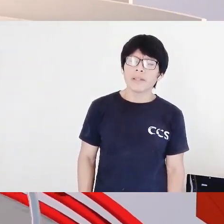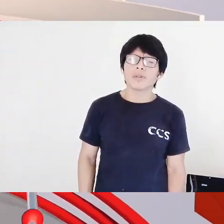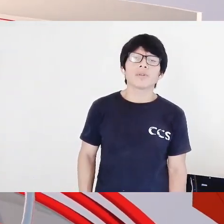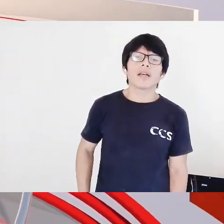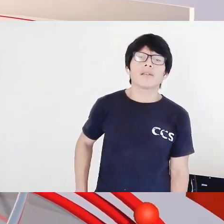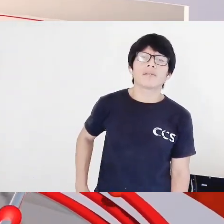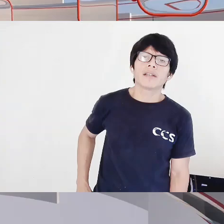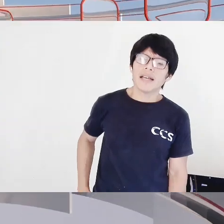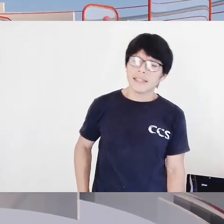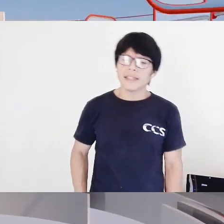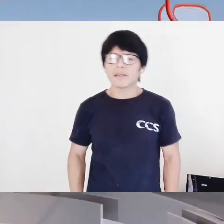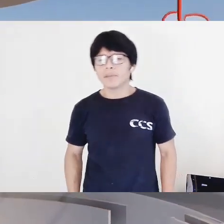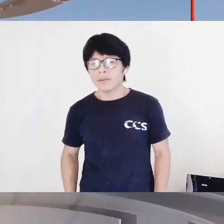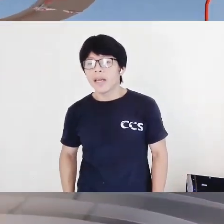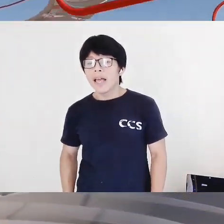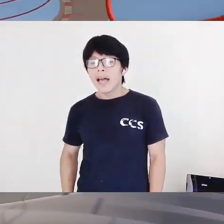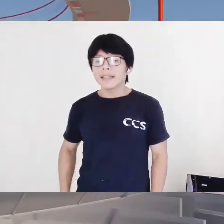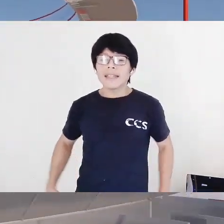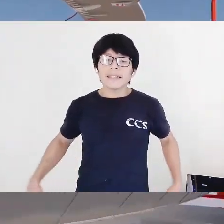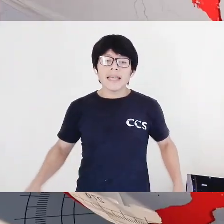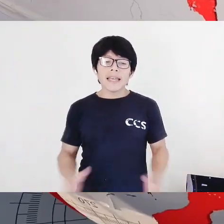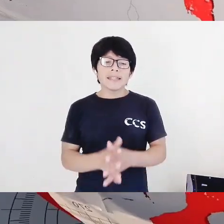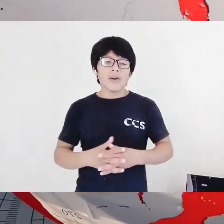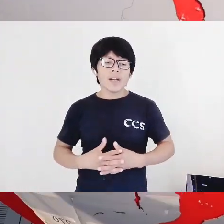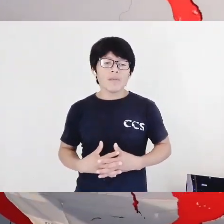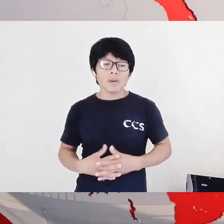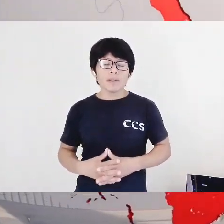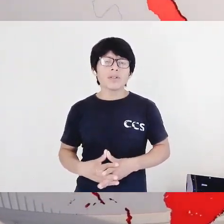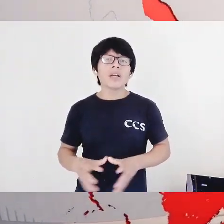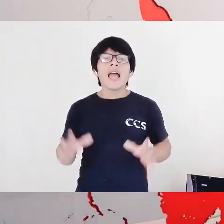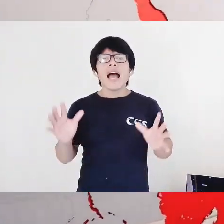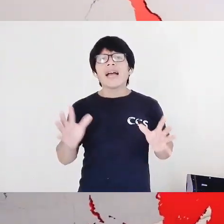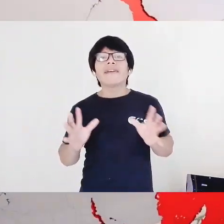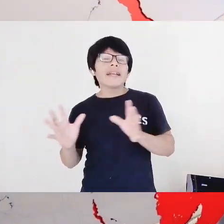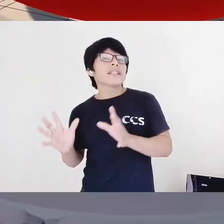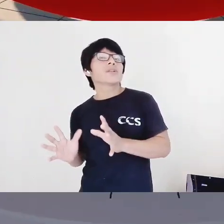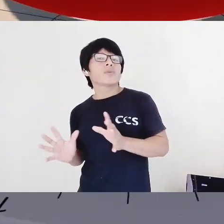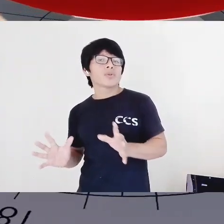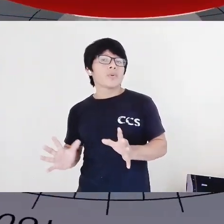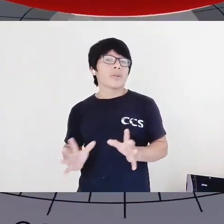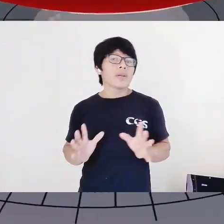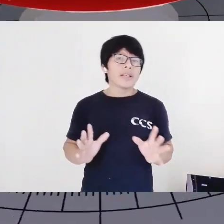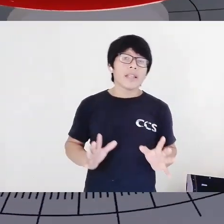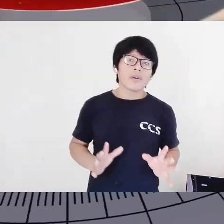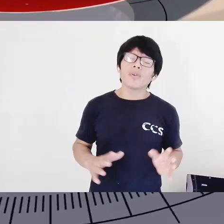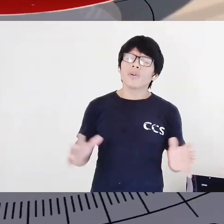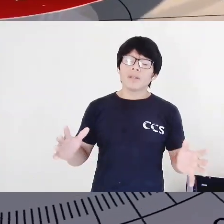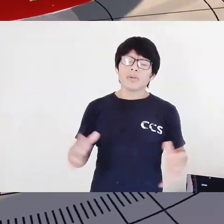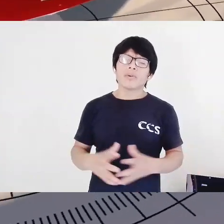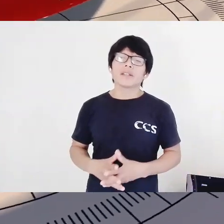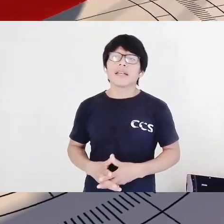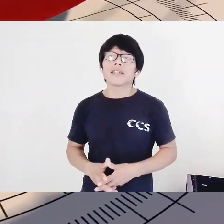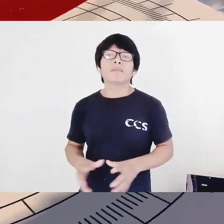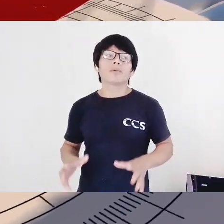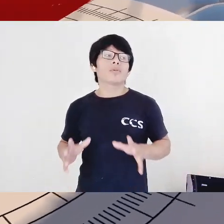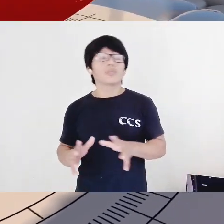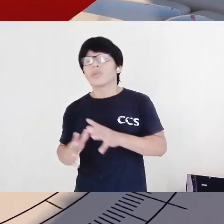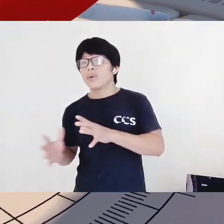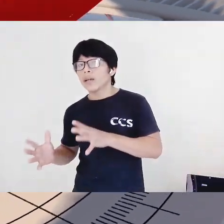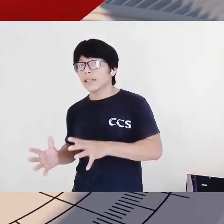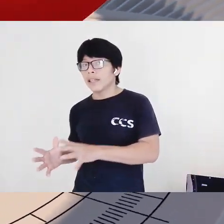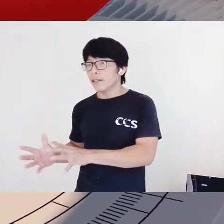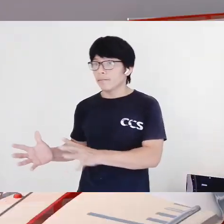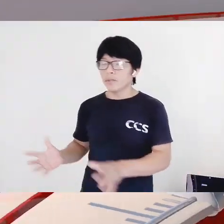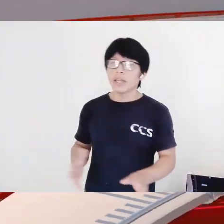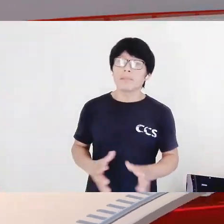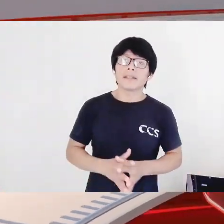y Movimiento Ciudadano. Así es. Bueno, así que hasta ahí les dejo la información. A ver si subo otro video el día de hoy. Hoy me tocó descansar, pero de todos modos